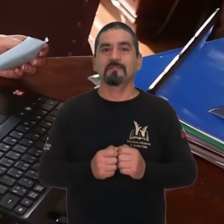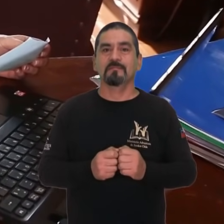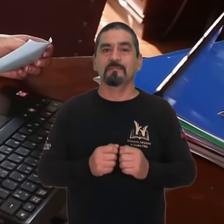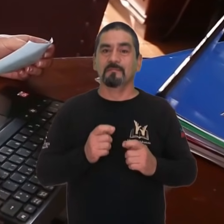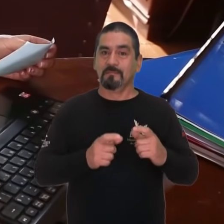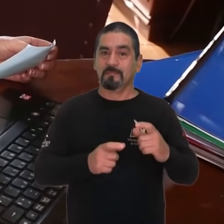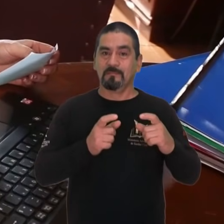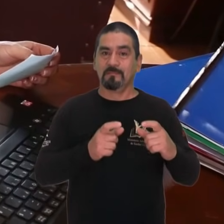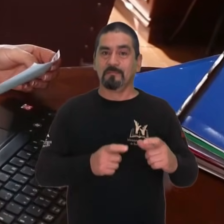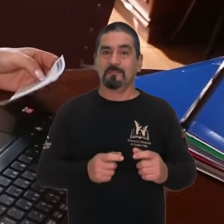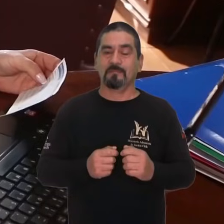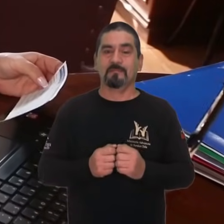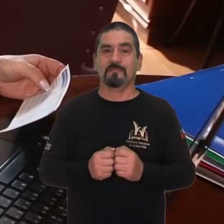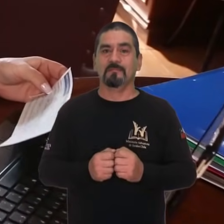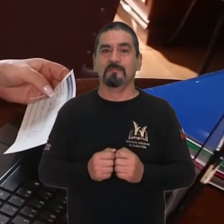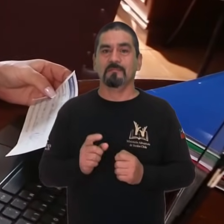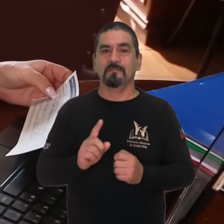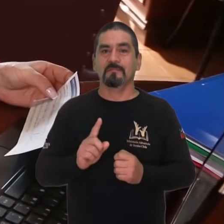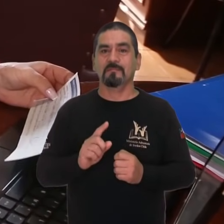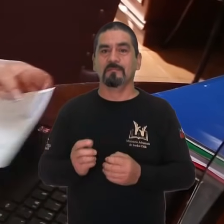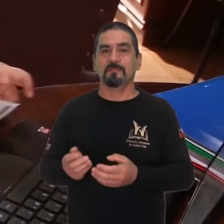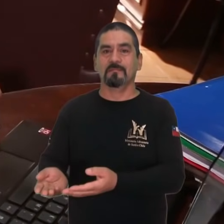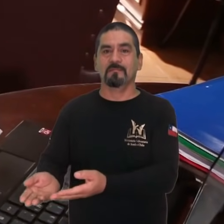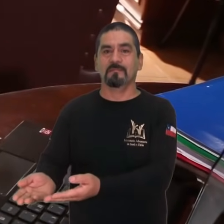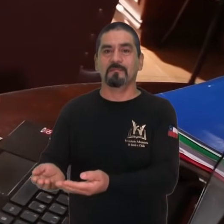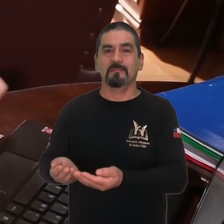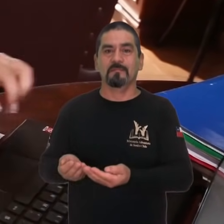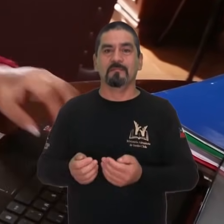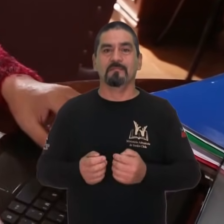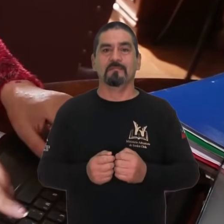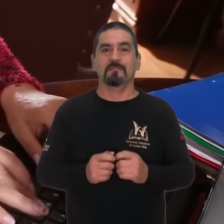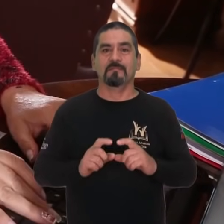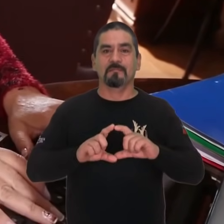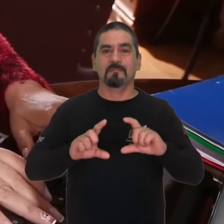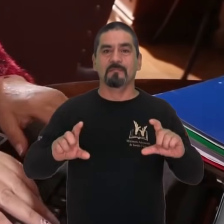este cliente y no había cobrado el cheque.